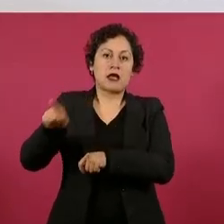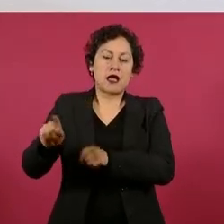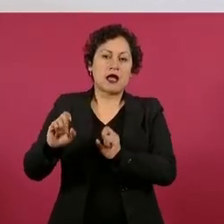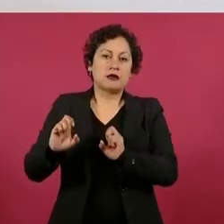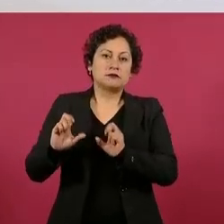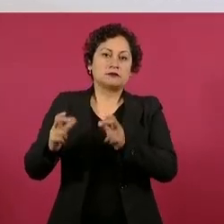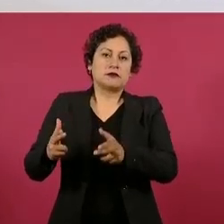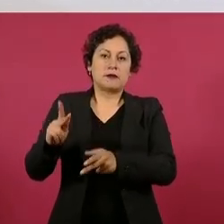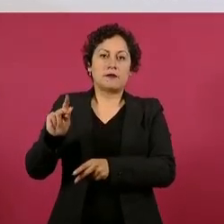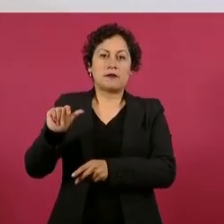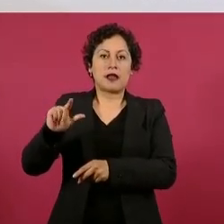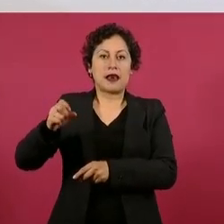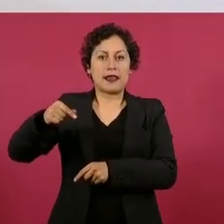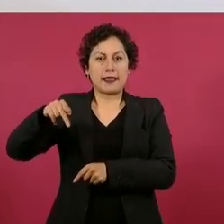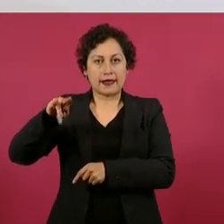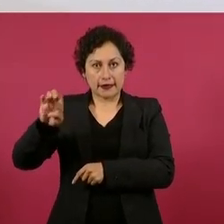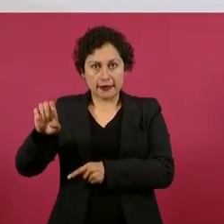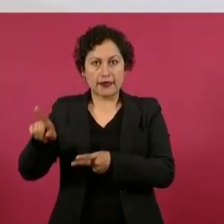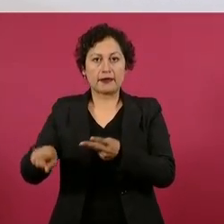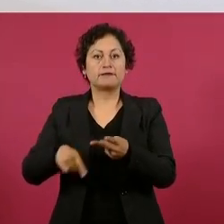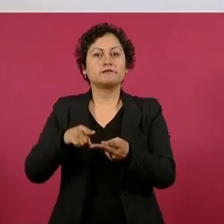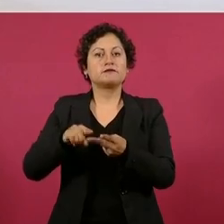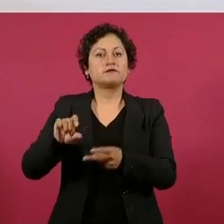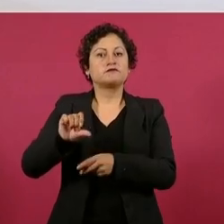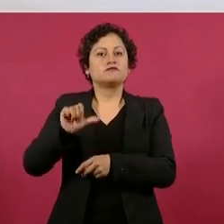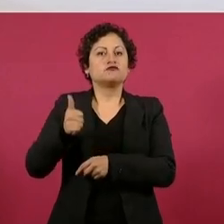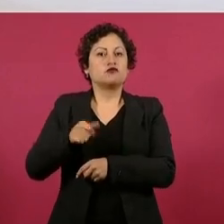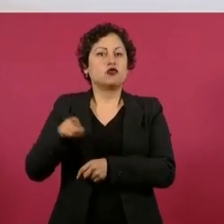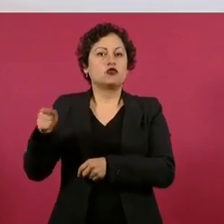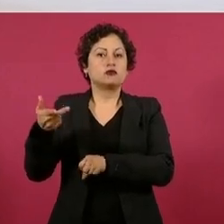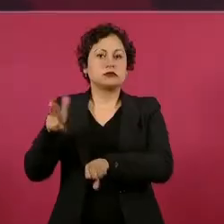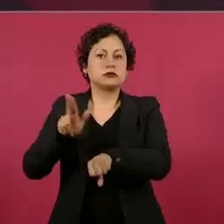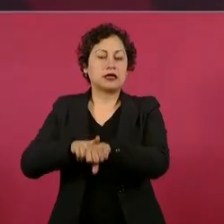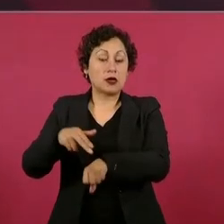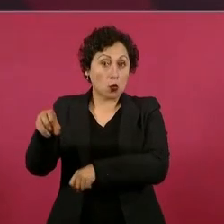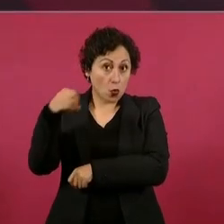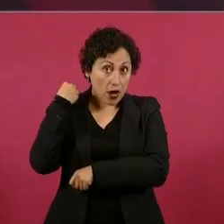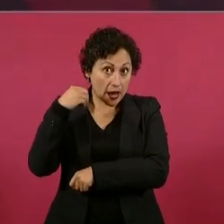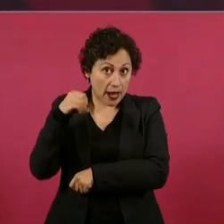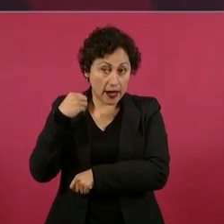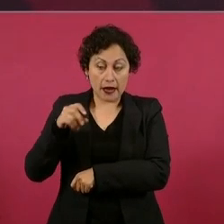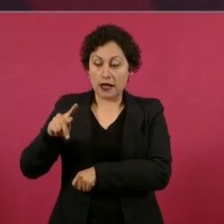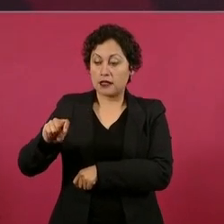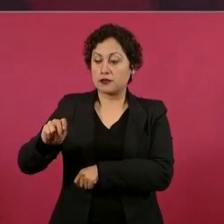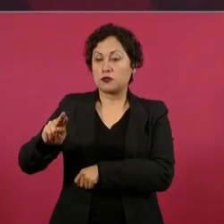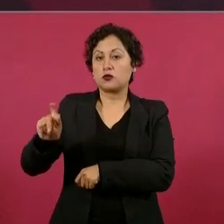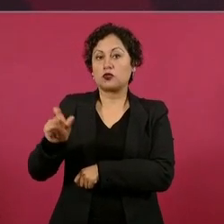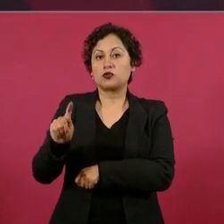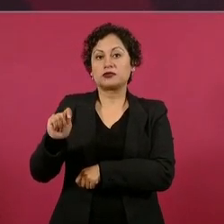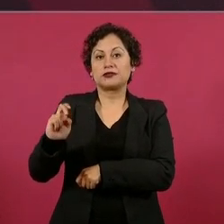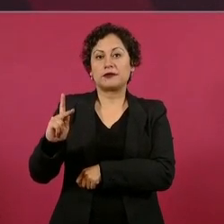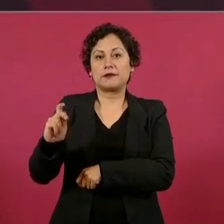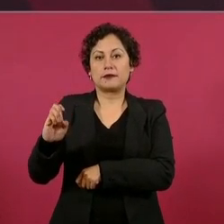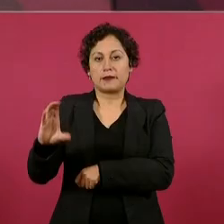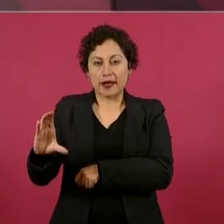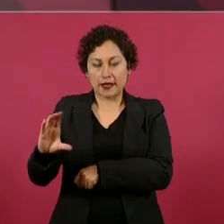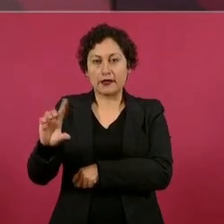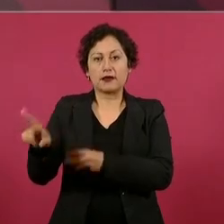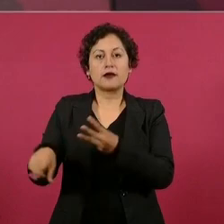hospital en Tuxtepec, Oaxaca, hospital en Tlapa,